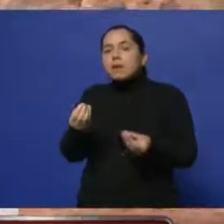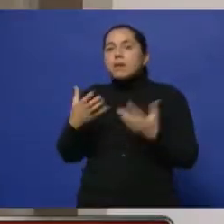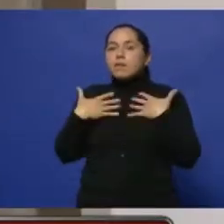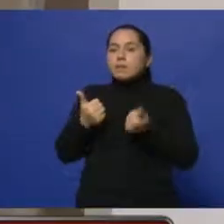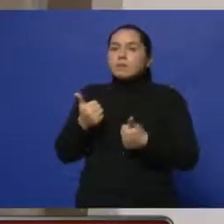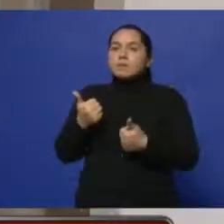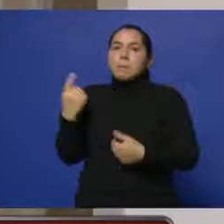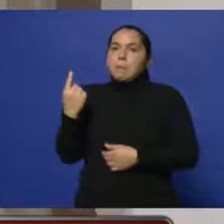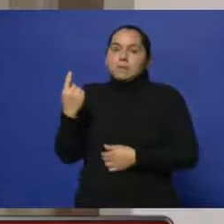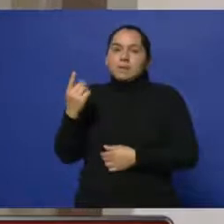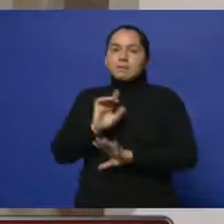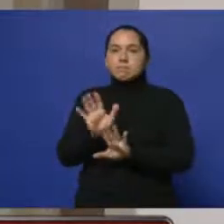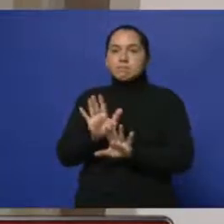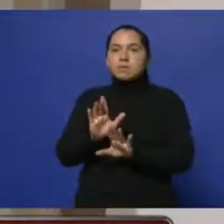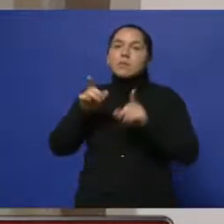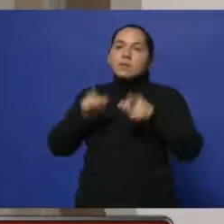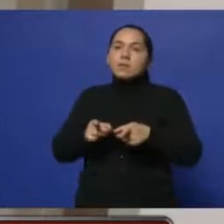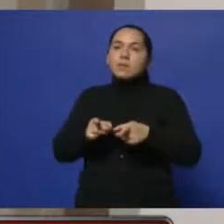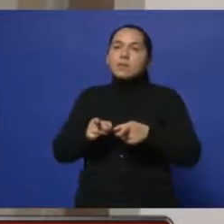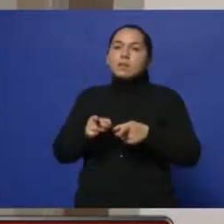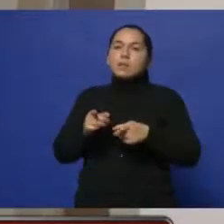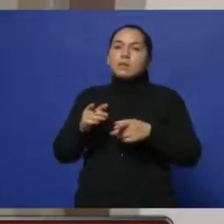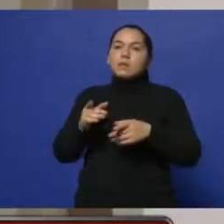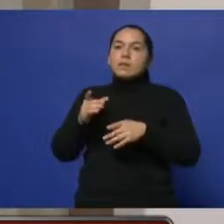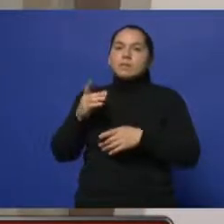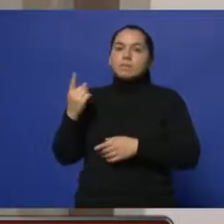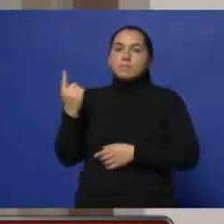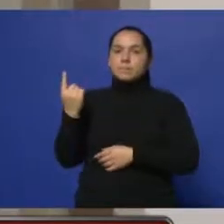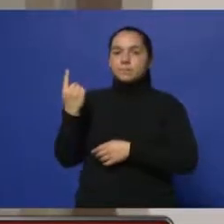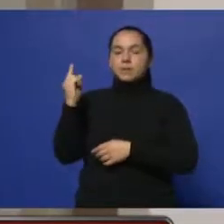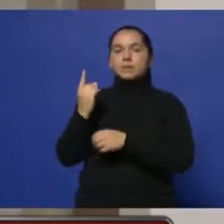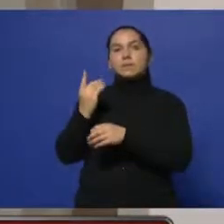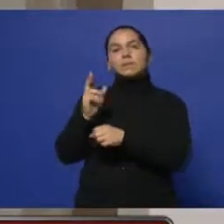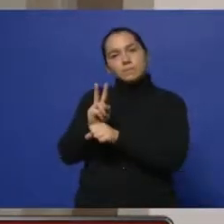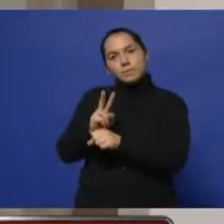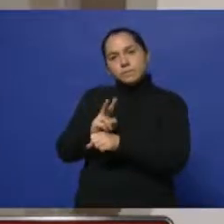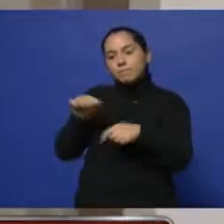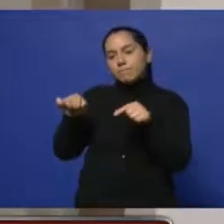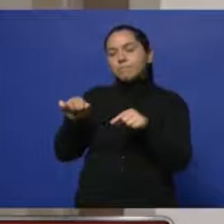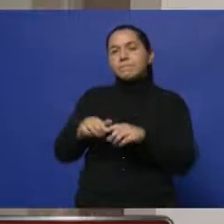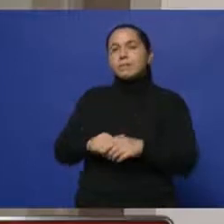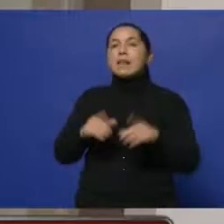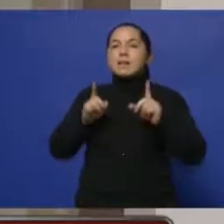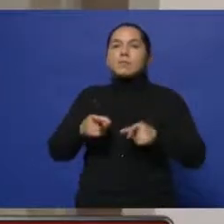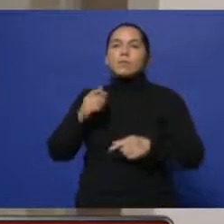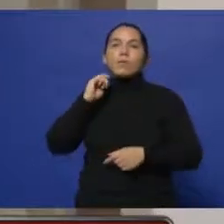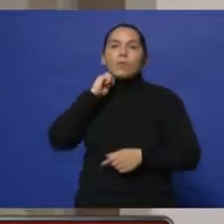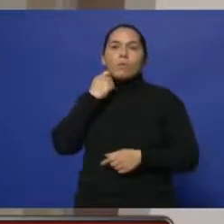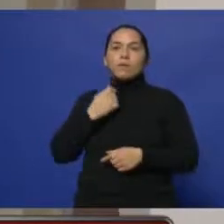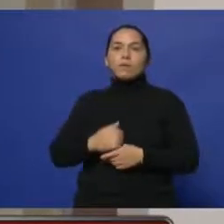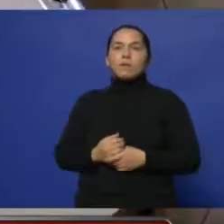sino fundamentalmente como la sala de primeros auxilios o lugar de guardia. Otro espacio que va a estar aquí en el hall central, que lo va a ocupar el